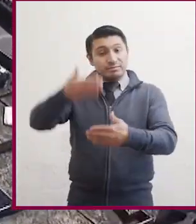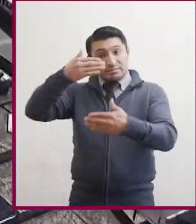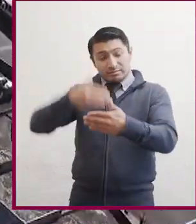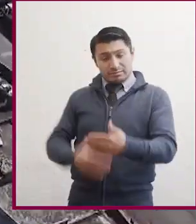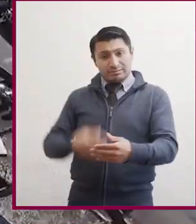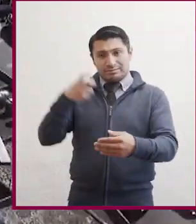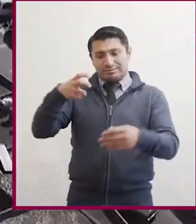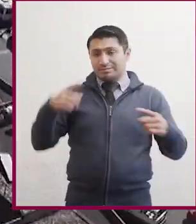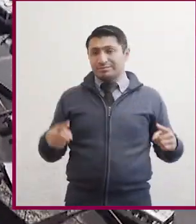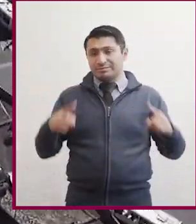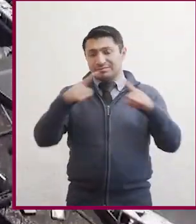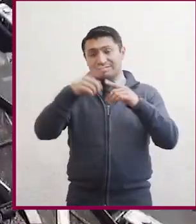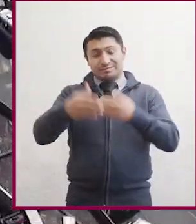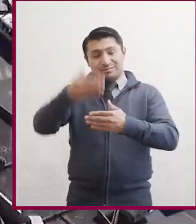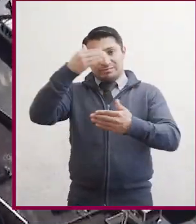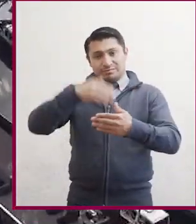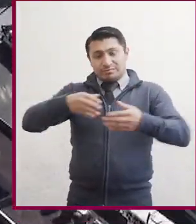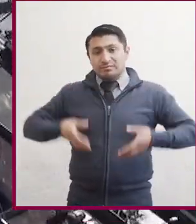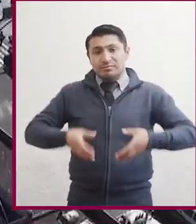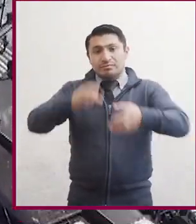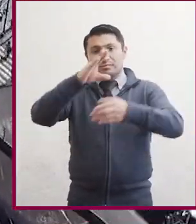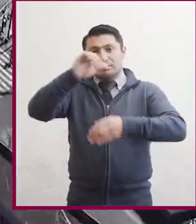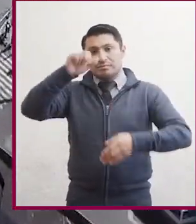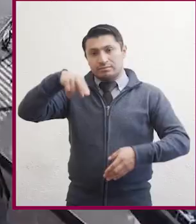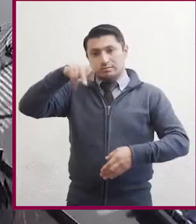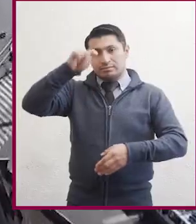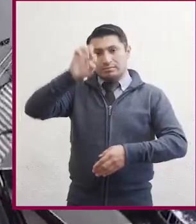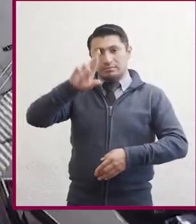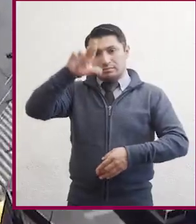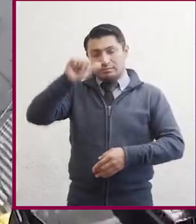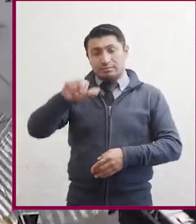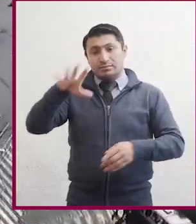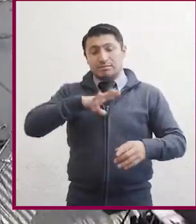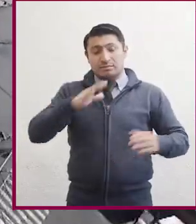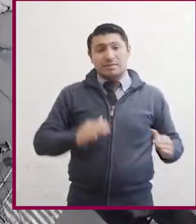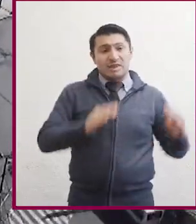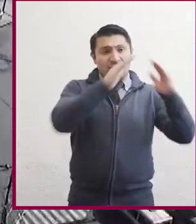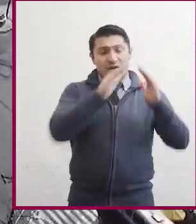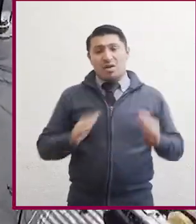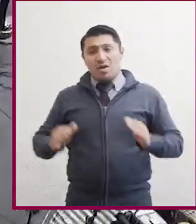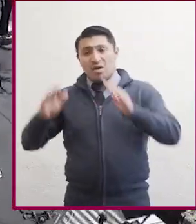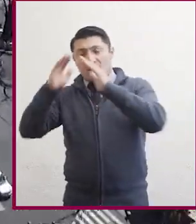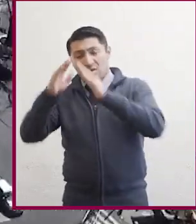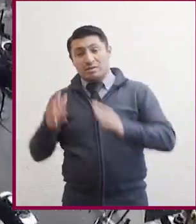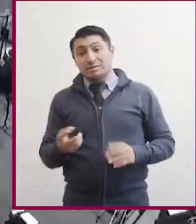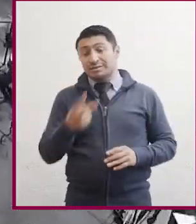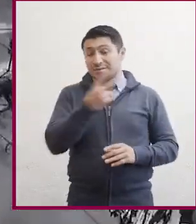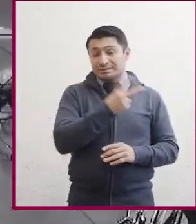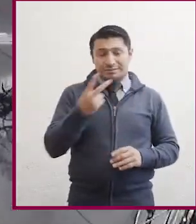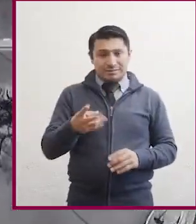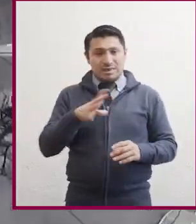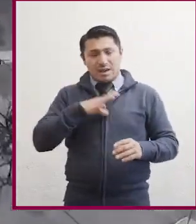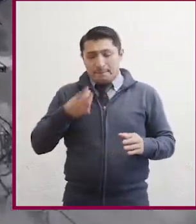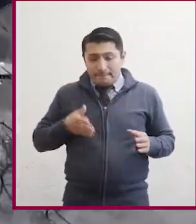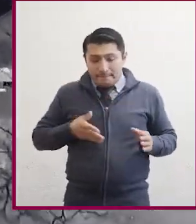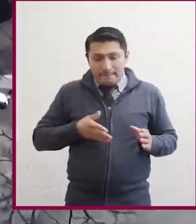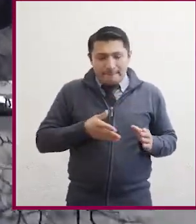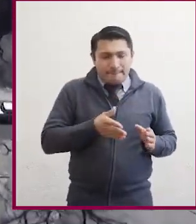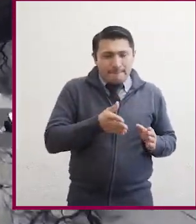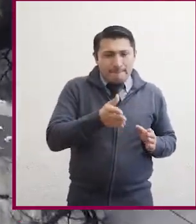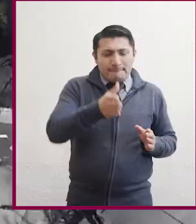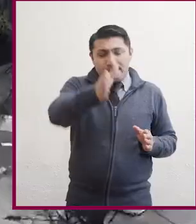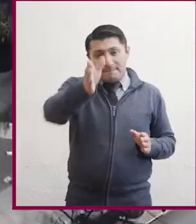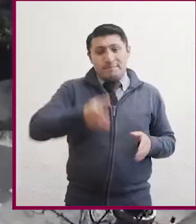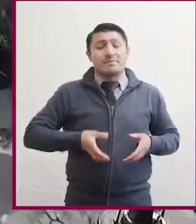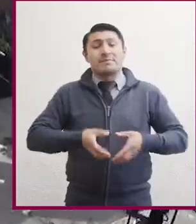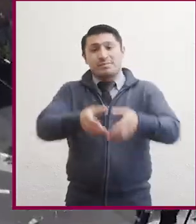Justo detrás del conjunto guadalupano, la avenida Cantera se abrió paso entre los cerros del Tepeyac y del Guerrero, dejando huellas